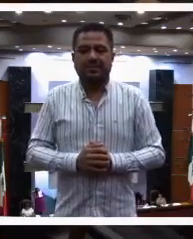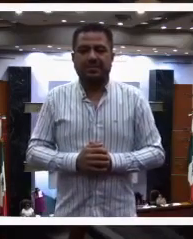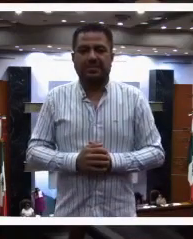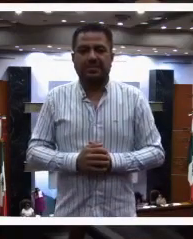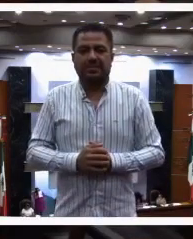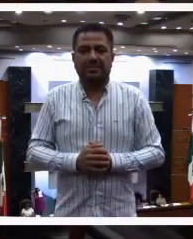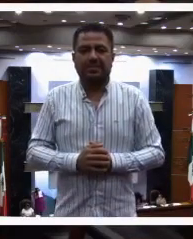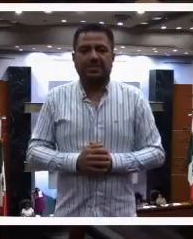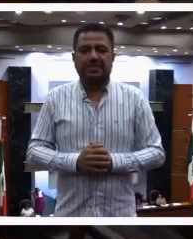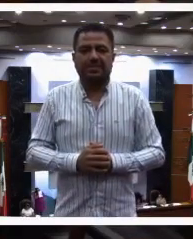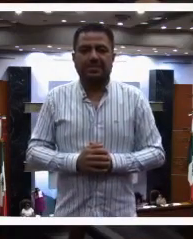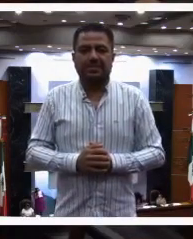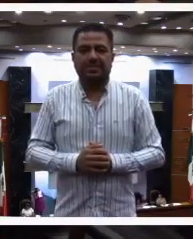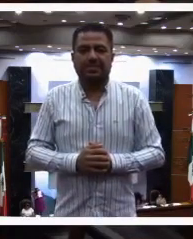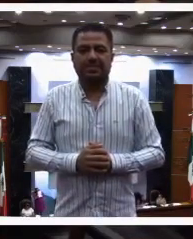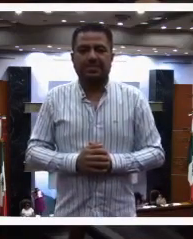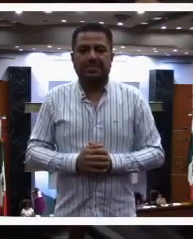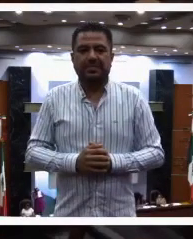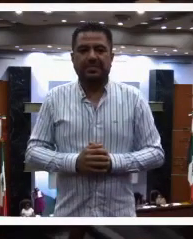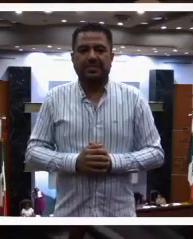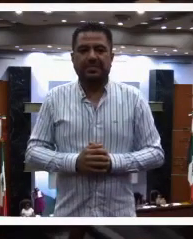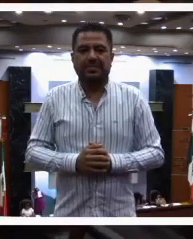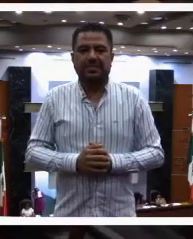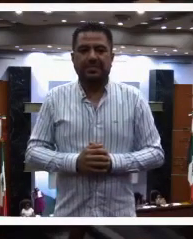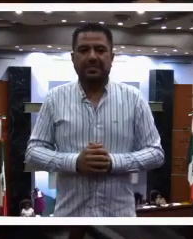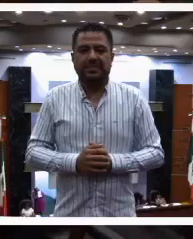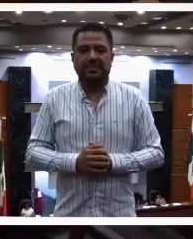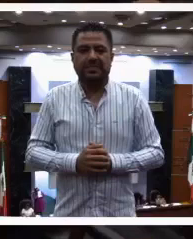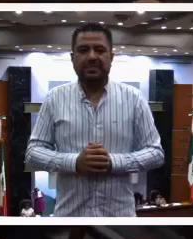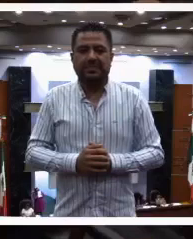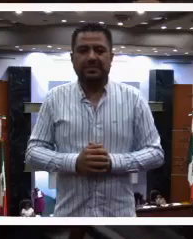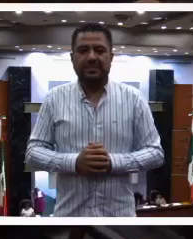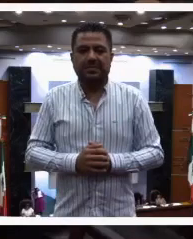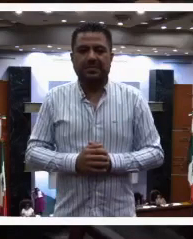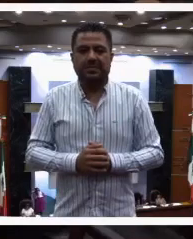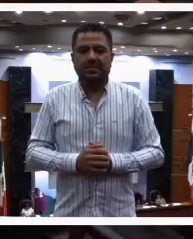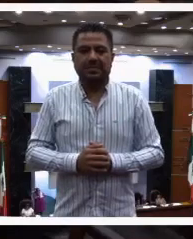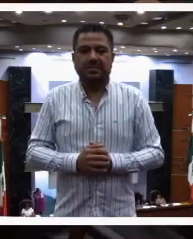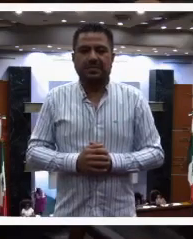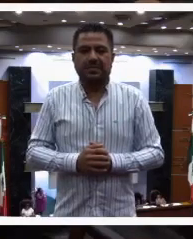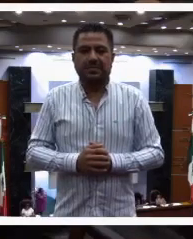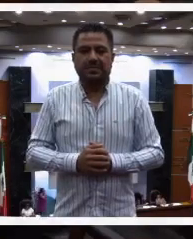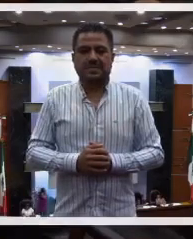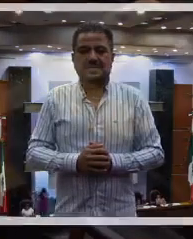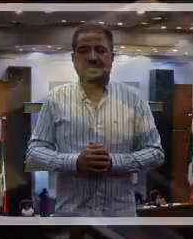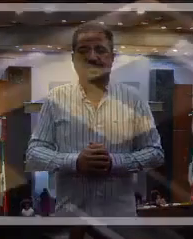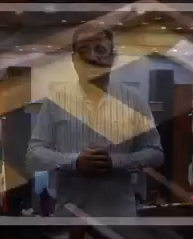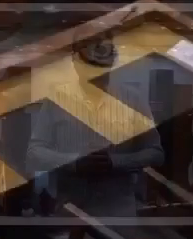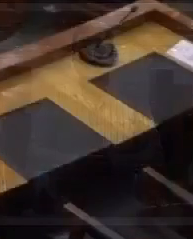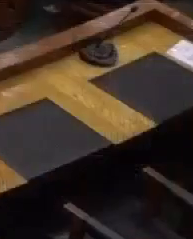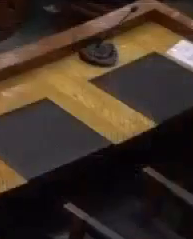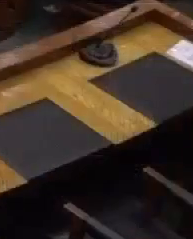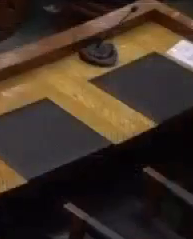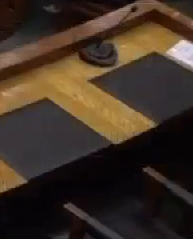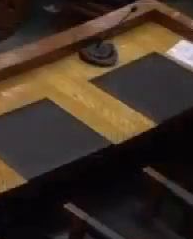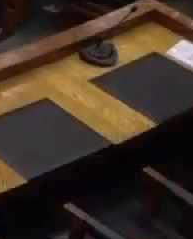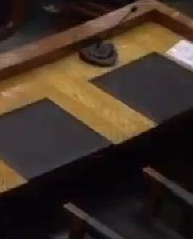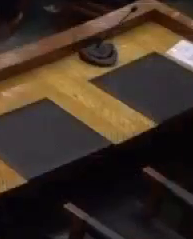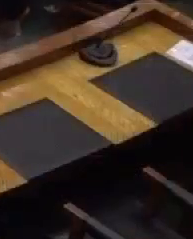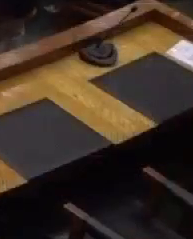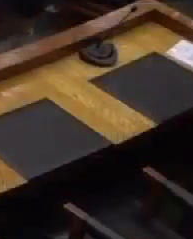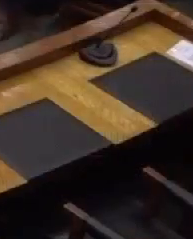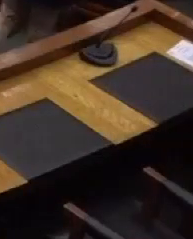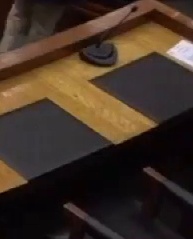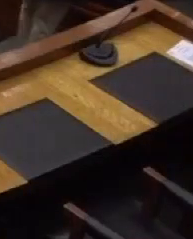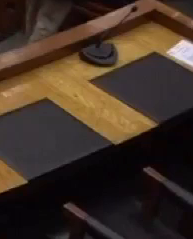los aspirantes para la titularidad de la Fiscalía de Guerrero será del 20 al 22 de marzo del 2024 en un horario